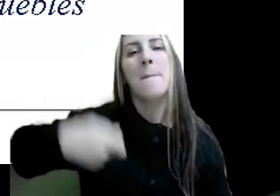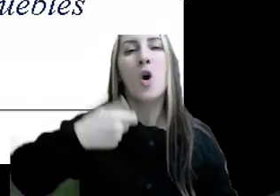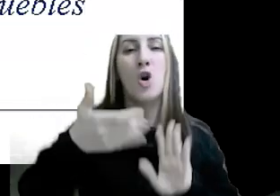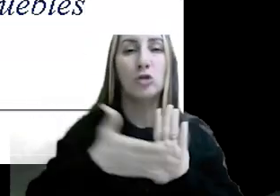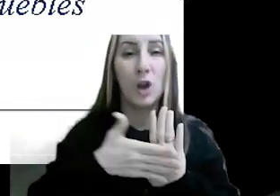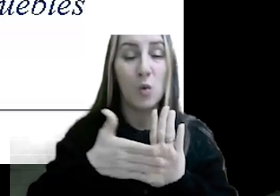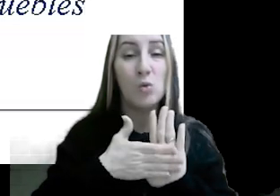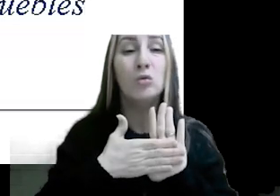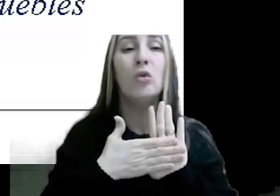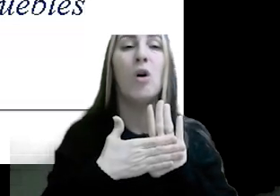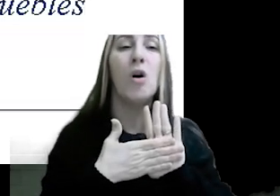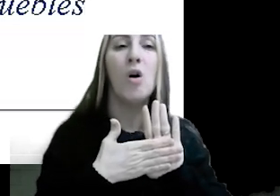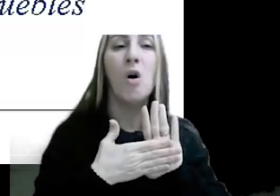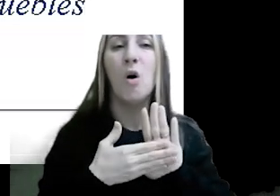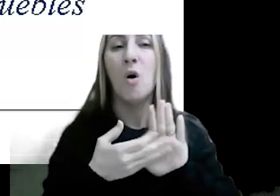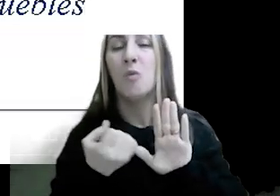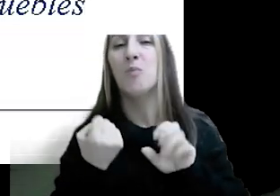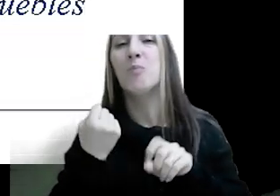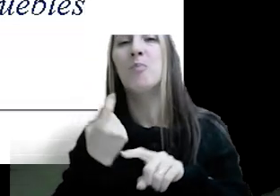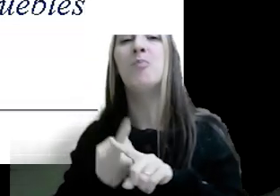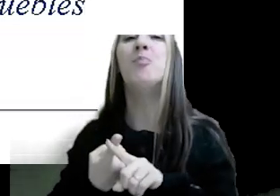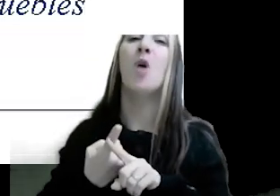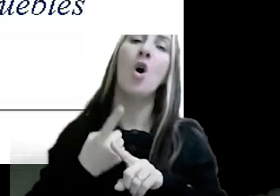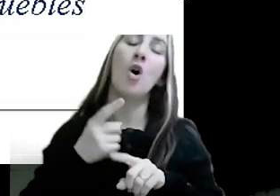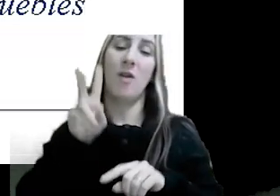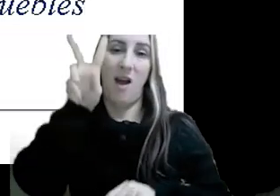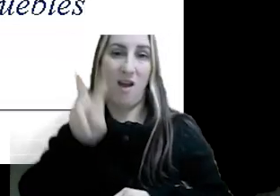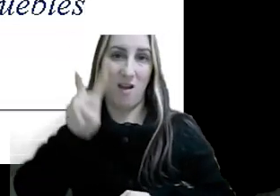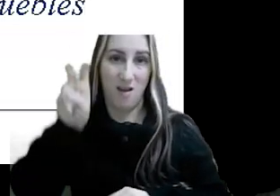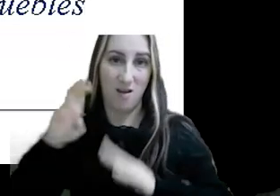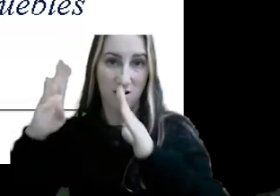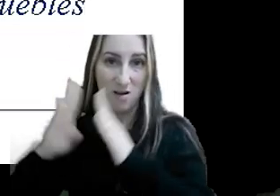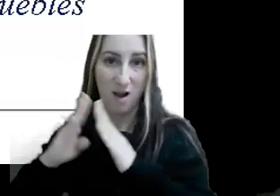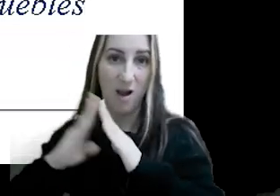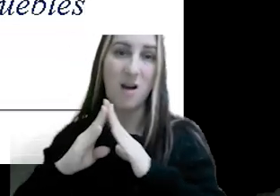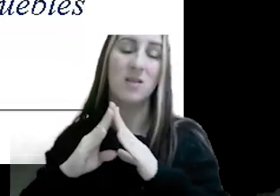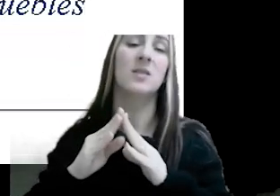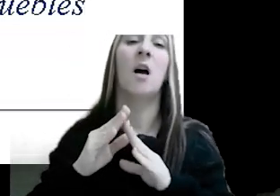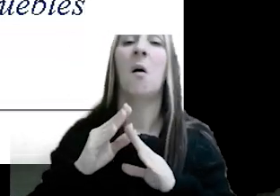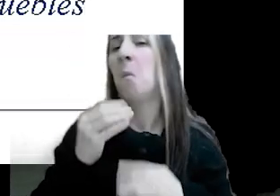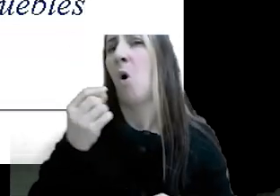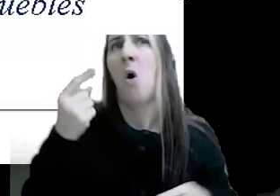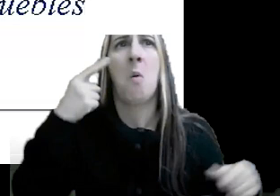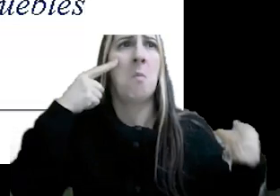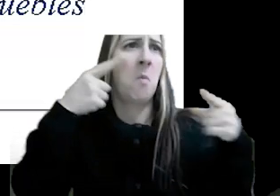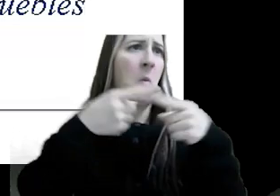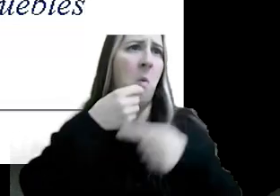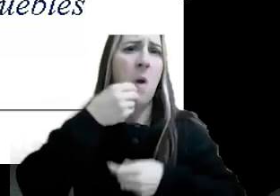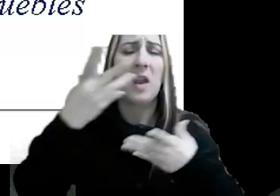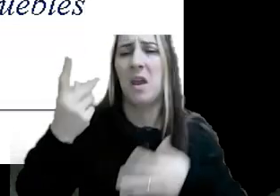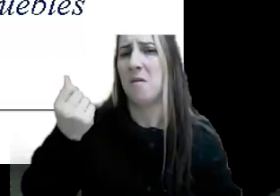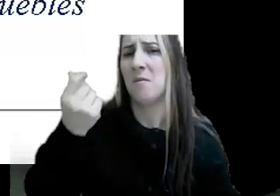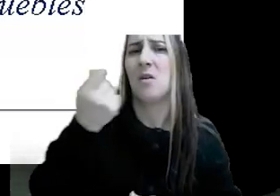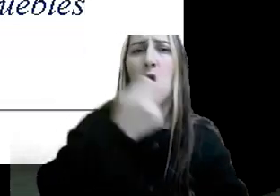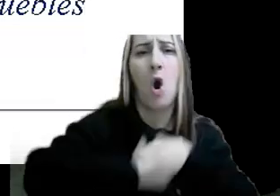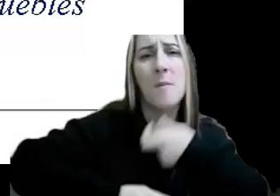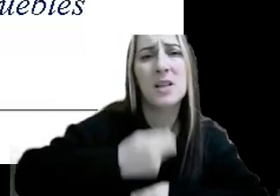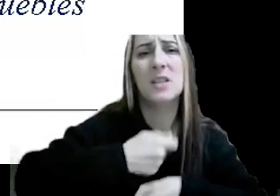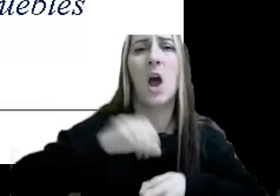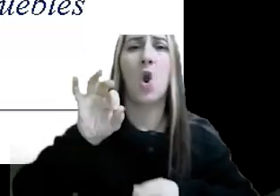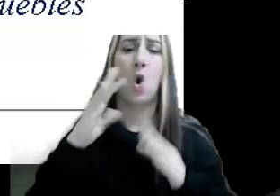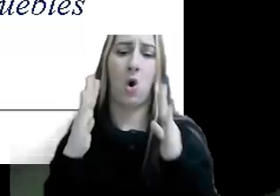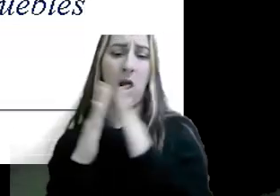por ser locadores de bienes inmuebles, cualquiera sea su destino, es decir, comercial o casa